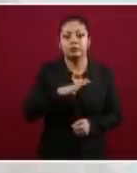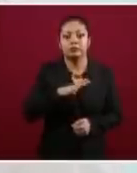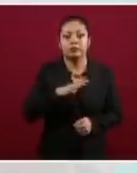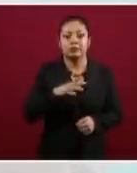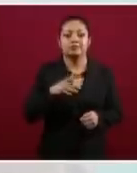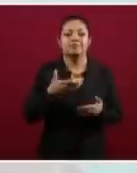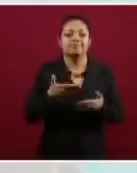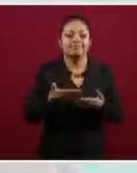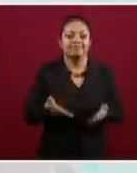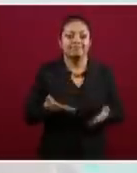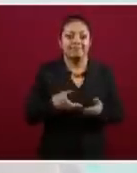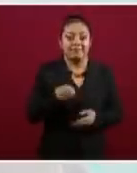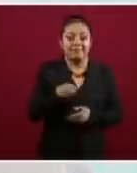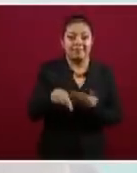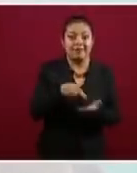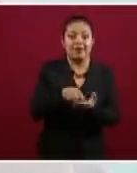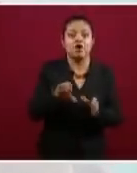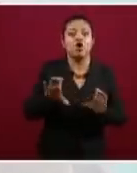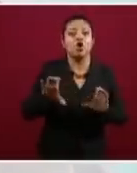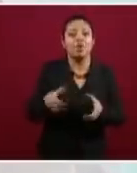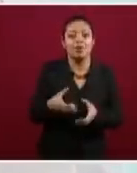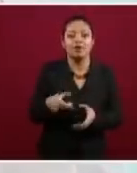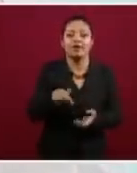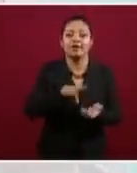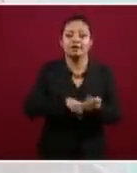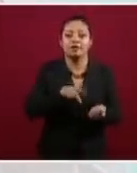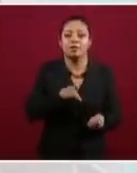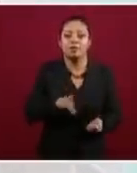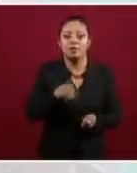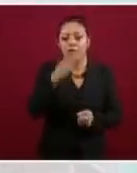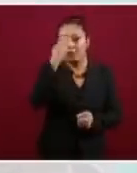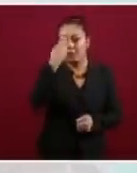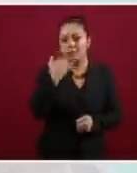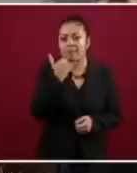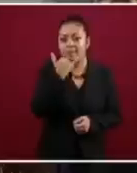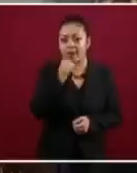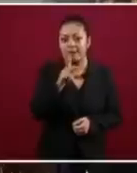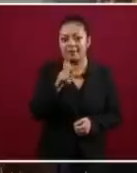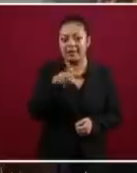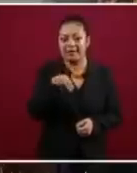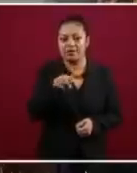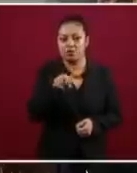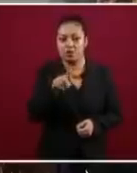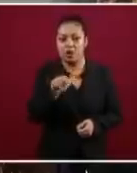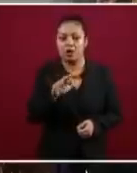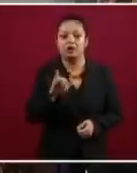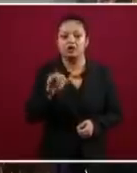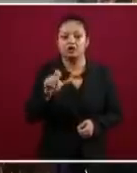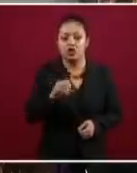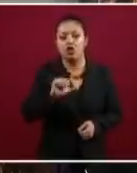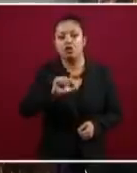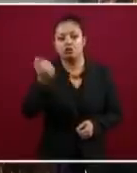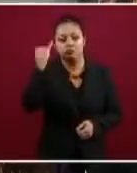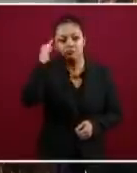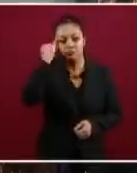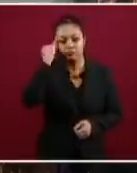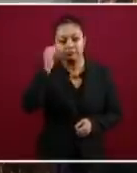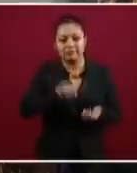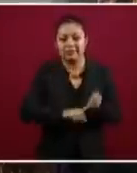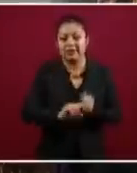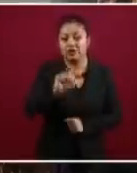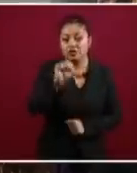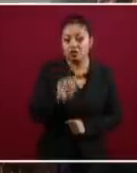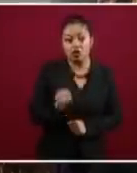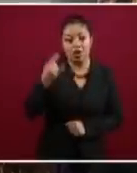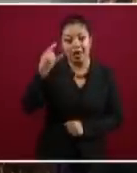donde estará presente comunidades pertenecientes al pueblo maya peninsular y Chol y otros pueblos indígenas asentados en el sur